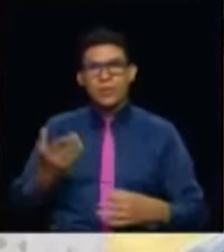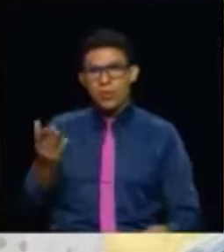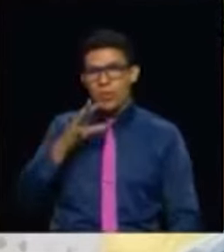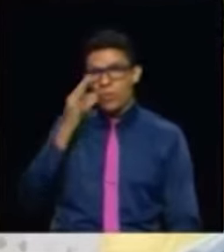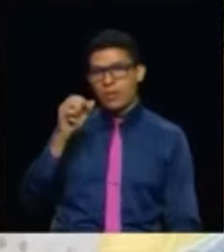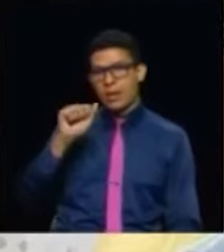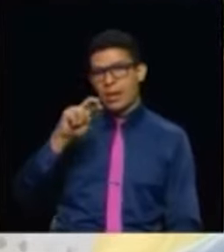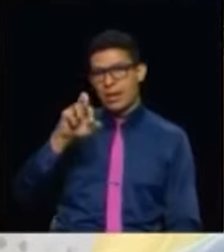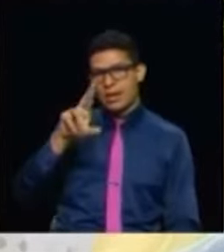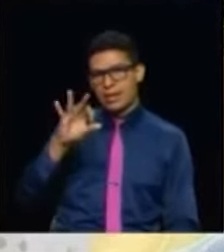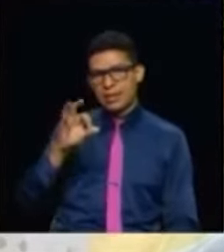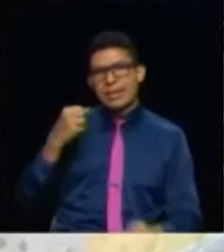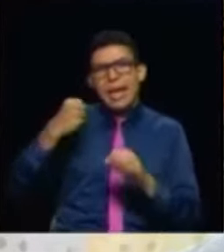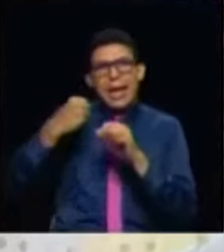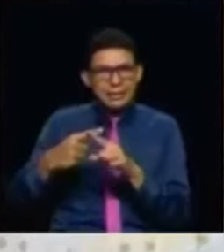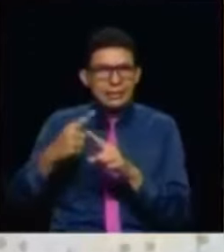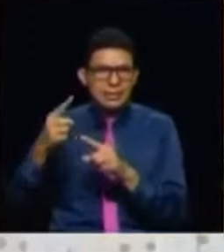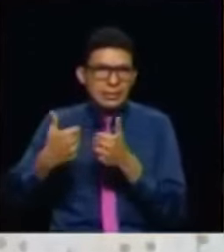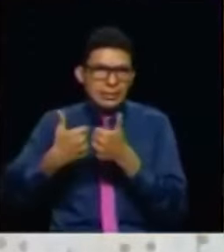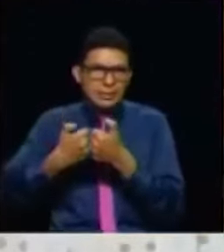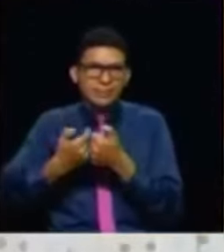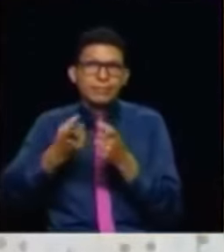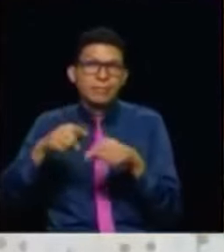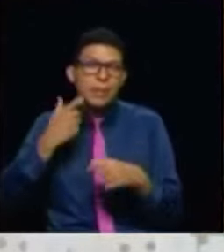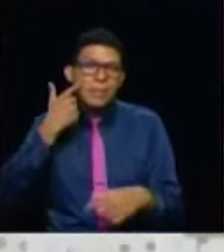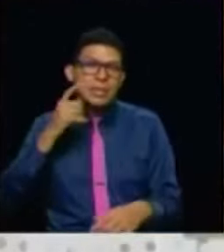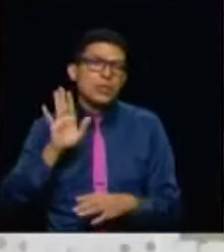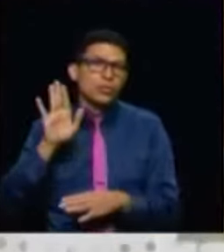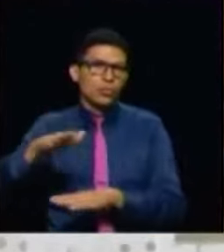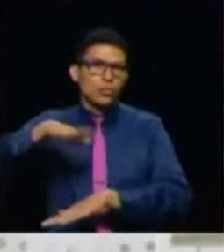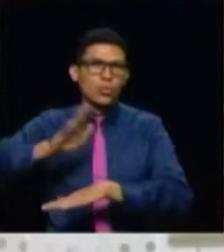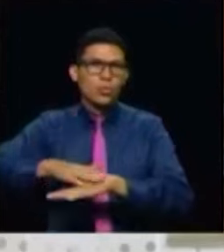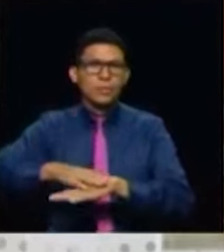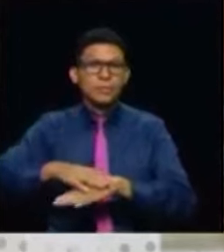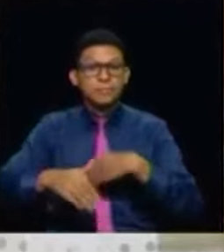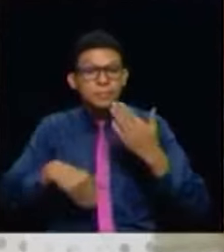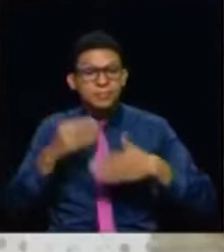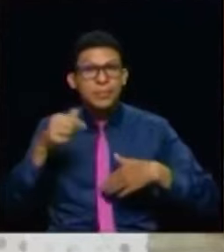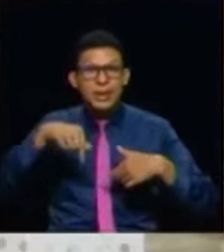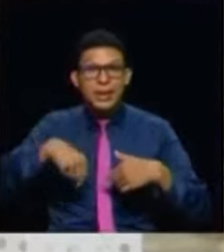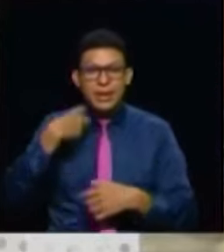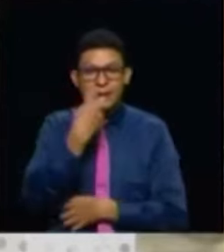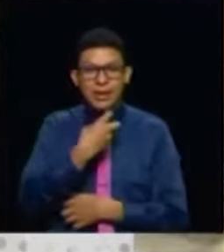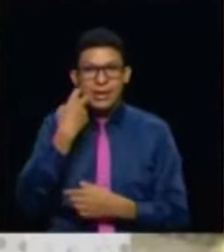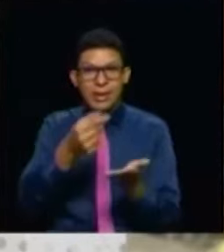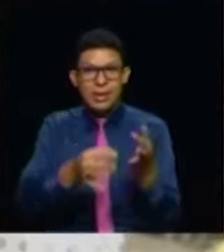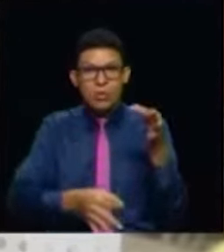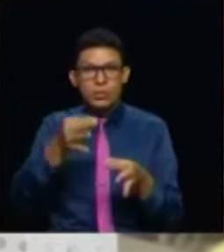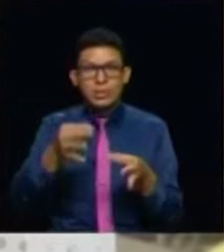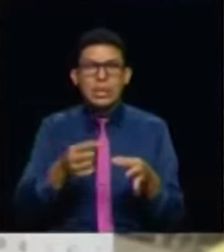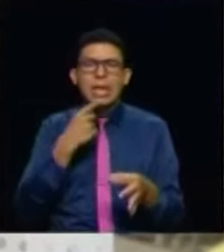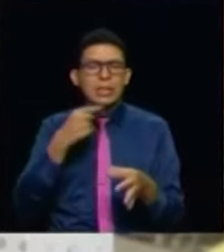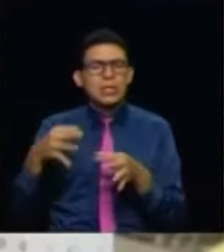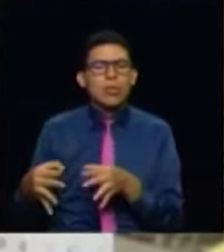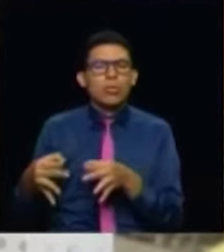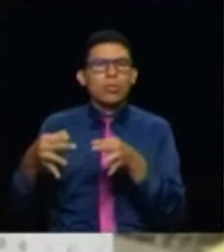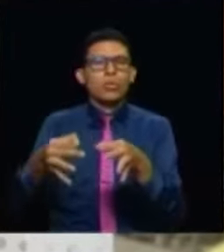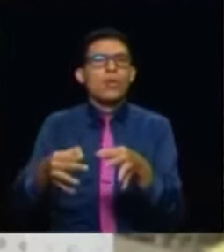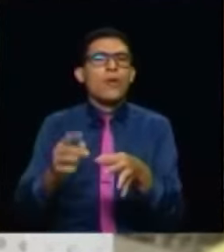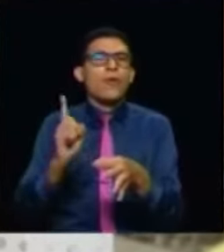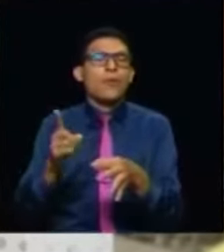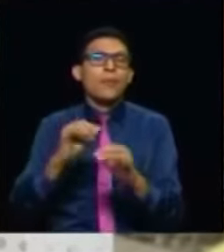su expareja sentimental y el presunto autor del crimen. Hoy comenzaba el juicio oral contra él, sin embargo fue aplazado por